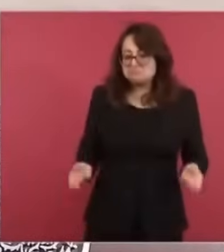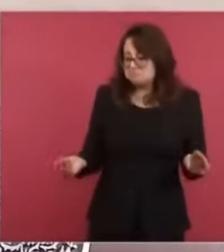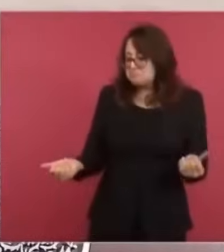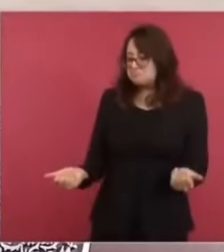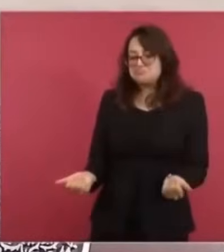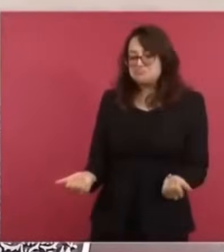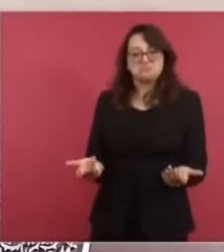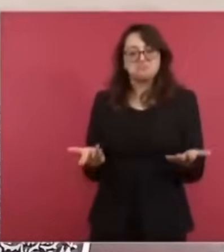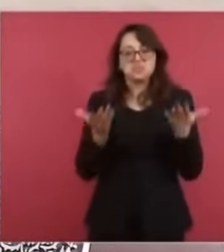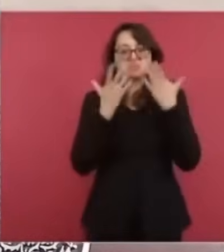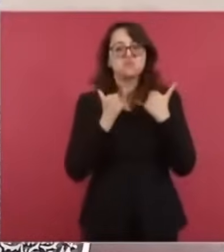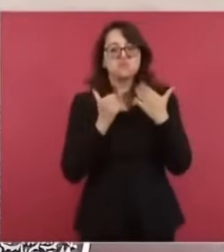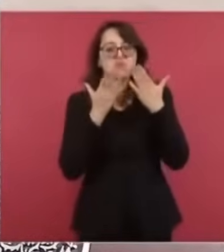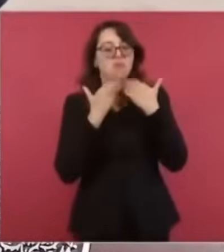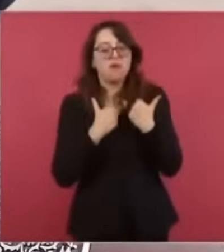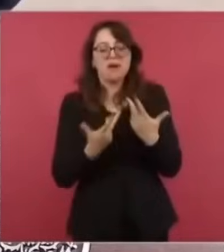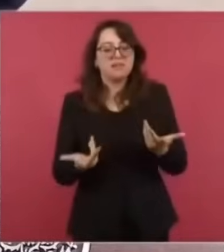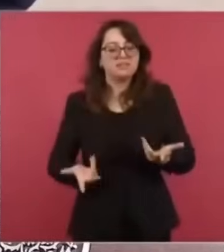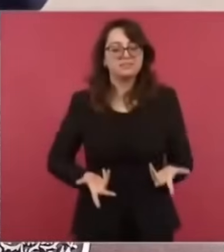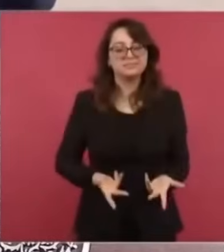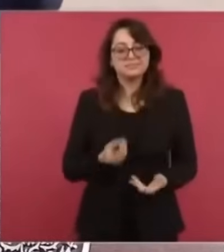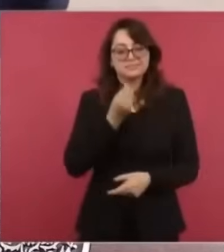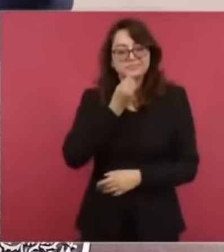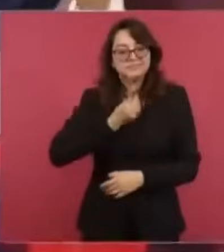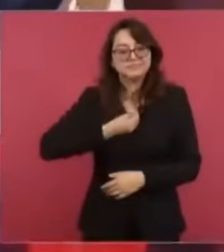para llegar. Un